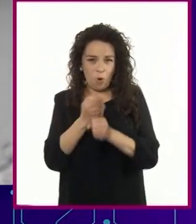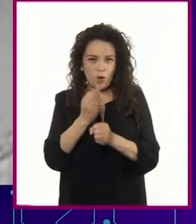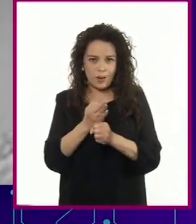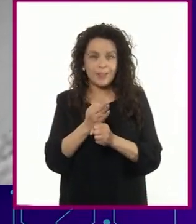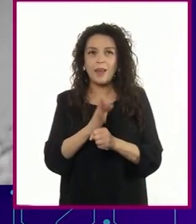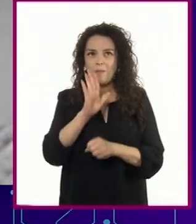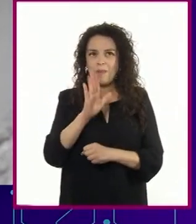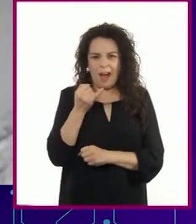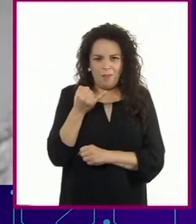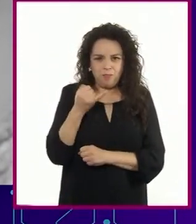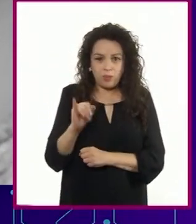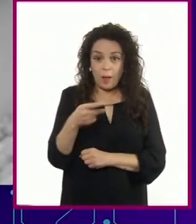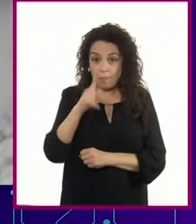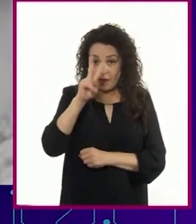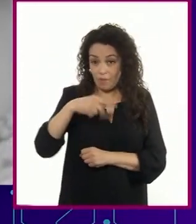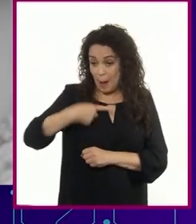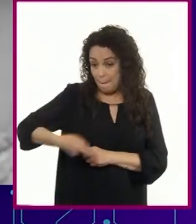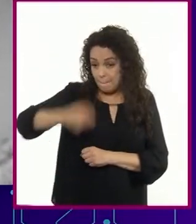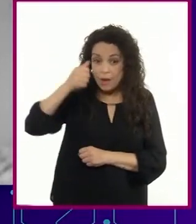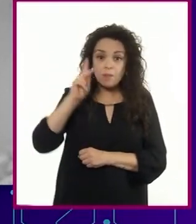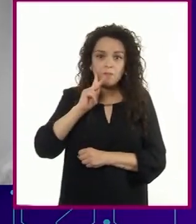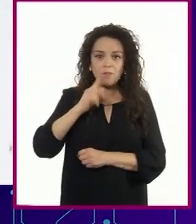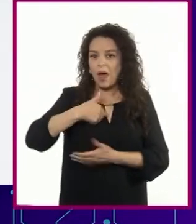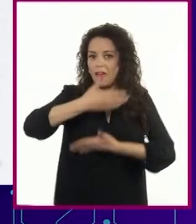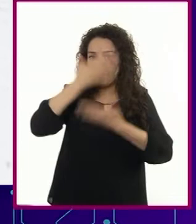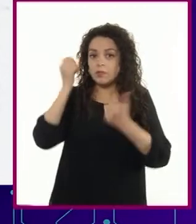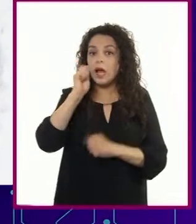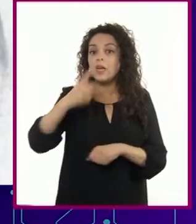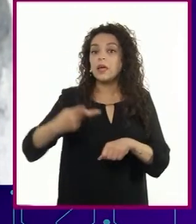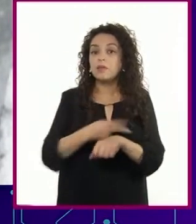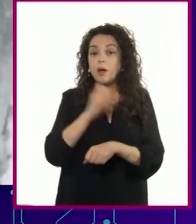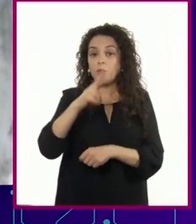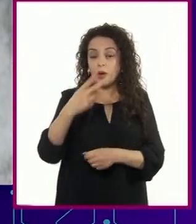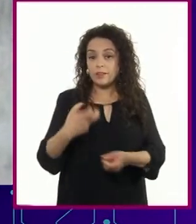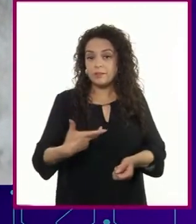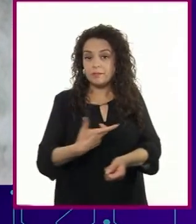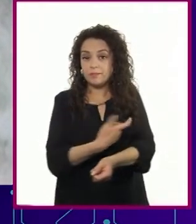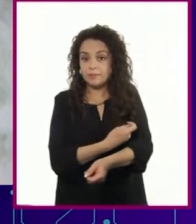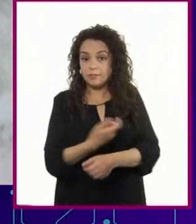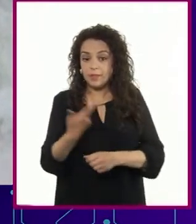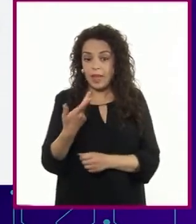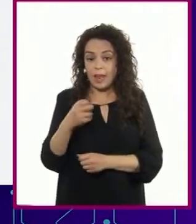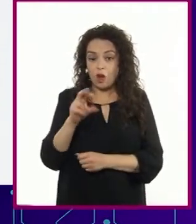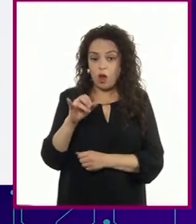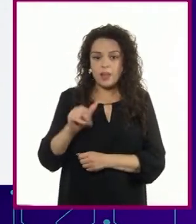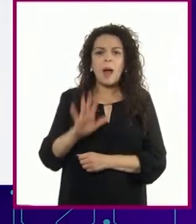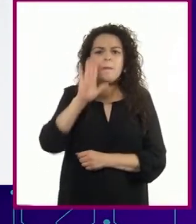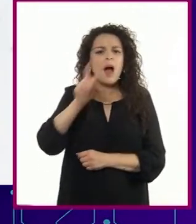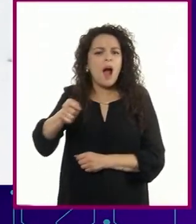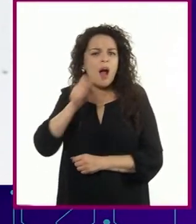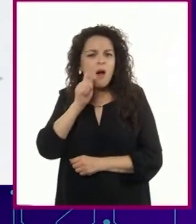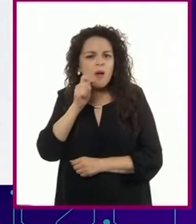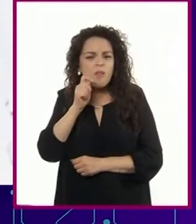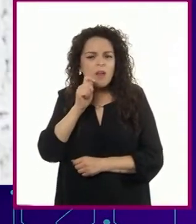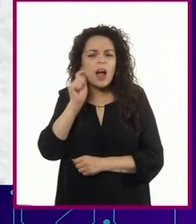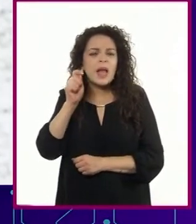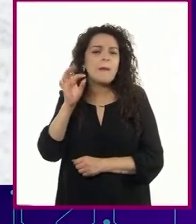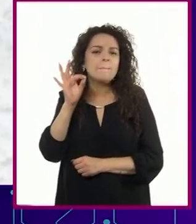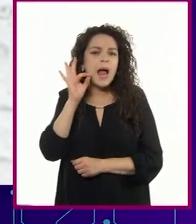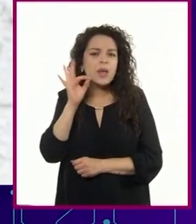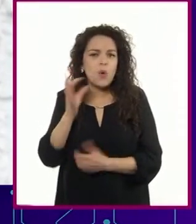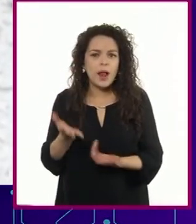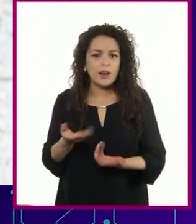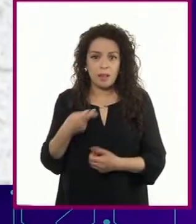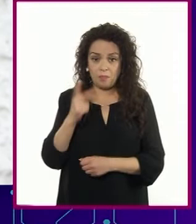lo que la heroína me iba a hacer. Lo ignoraba completamente. Pensaba, es como la mota. Lo hago los fines de semana en las fiestas